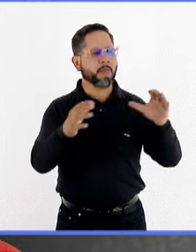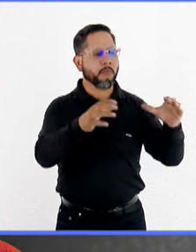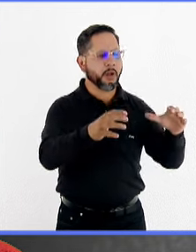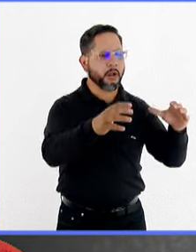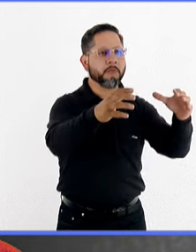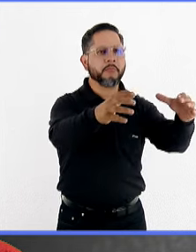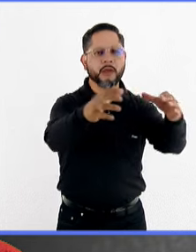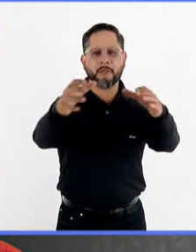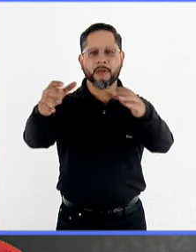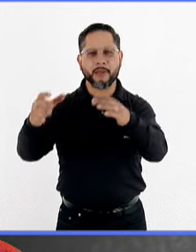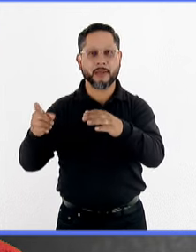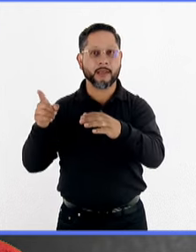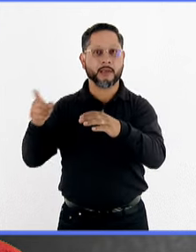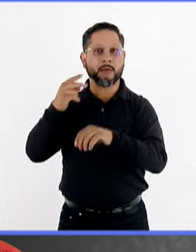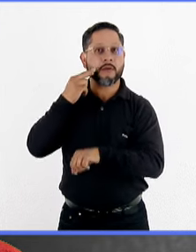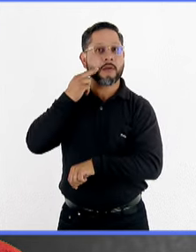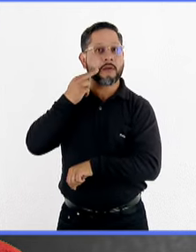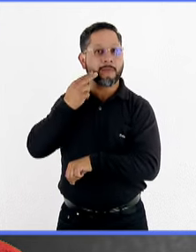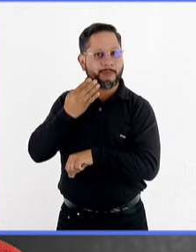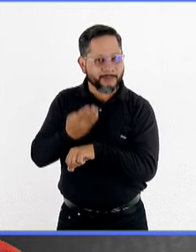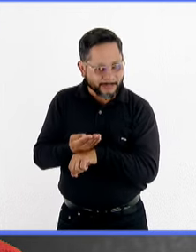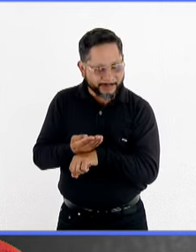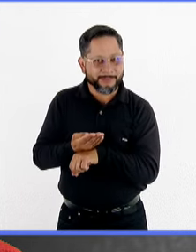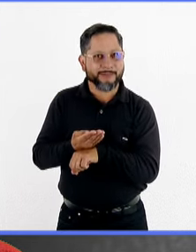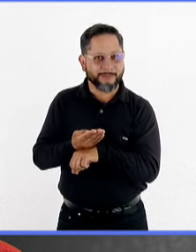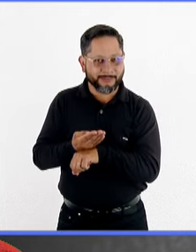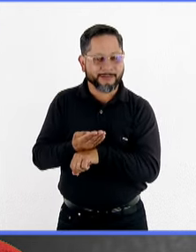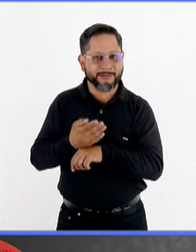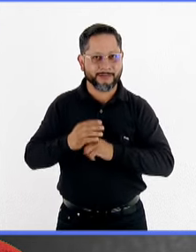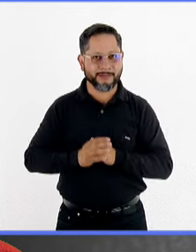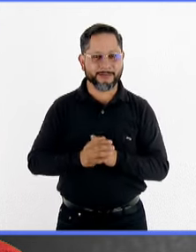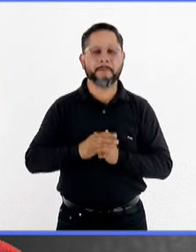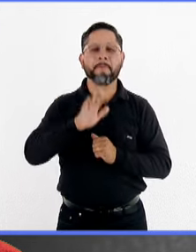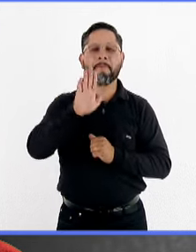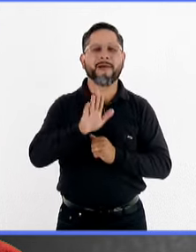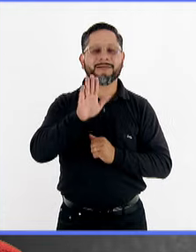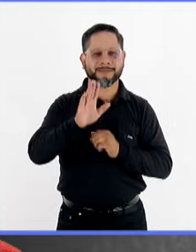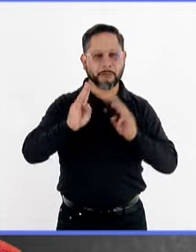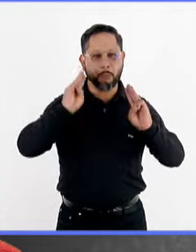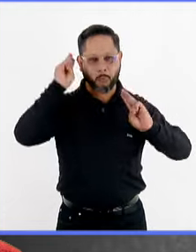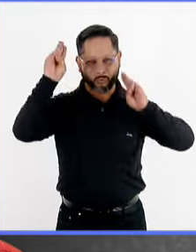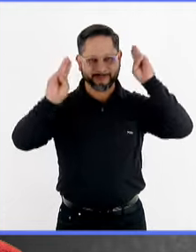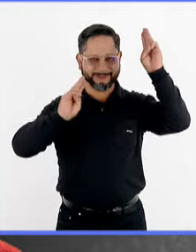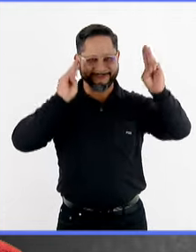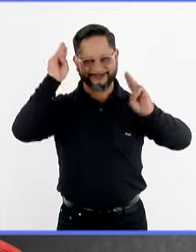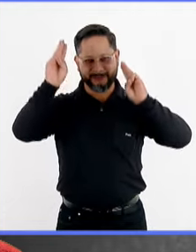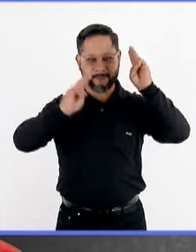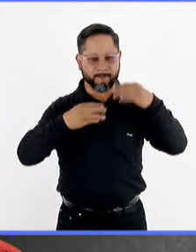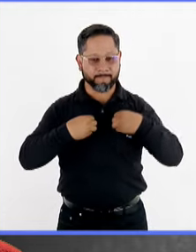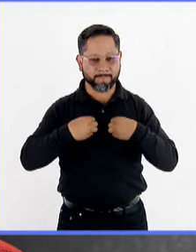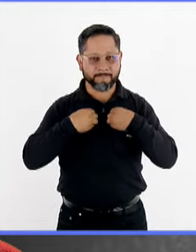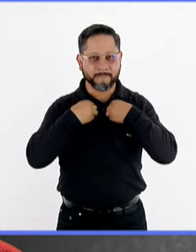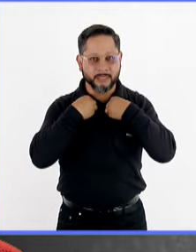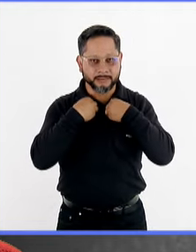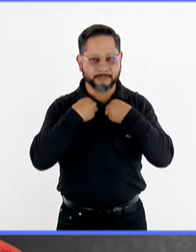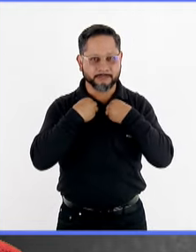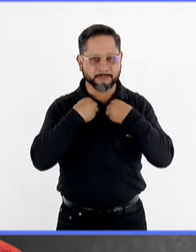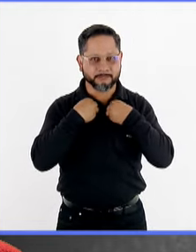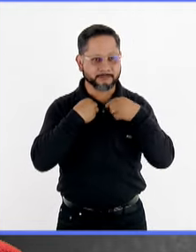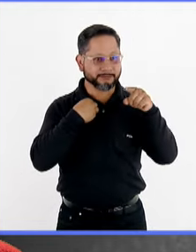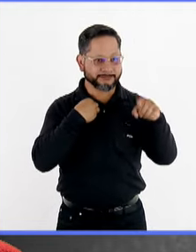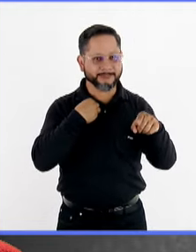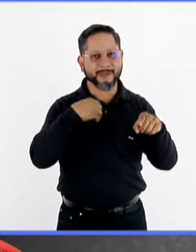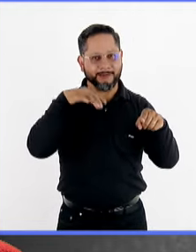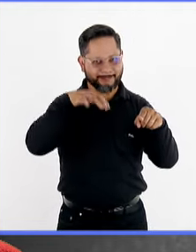imaginarán entonces que estoy hablando de un museo. Por supuesto. Entonces, un jardín botánico,